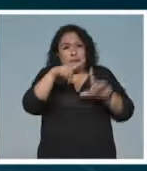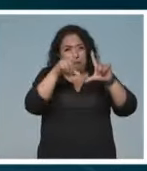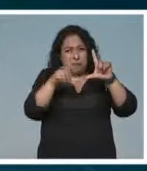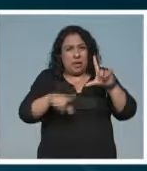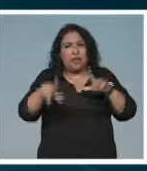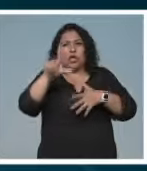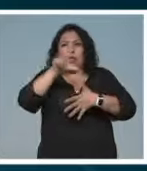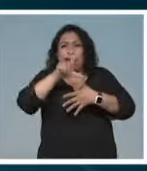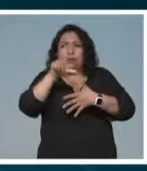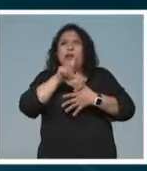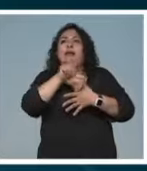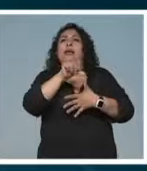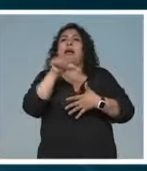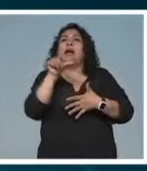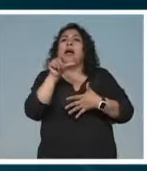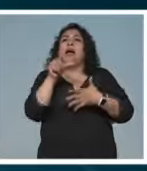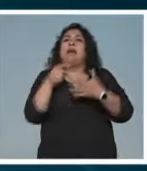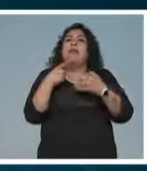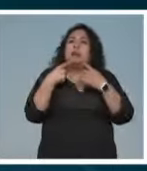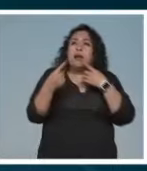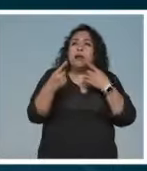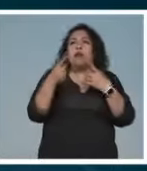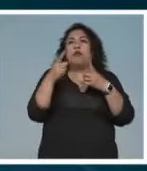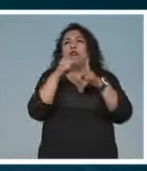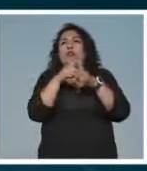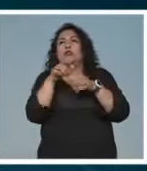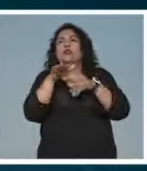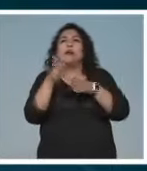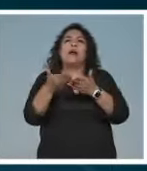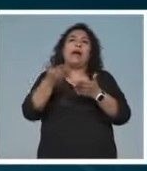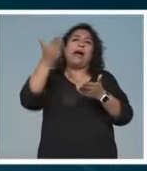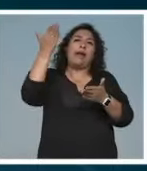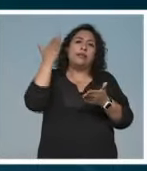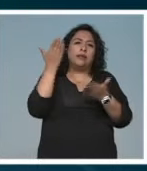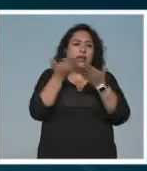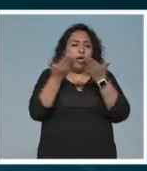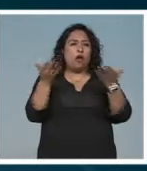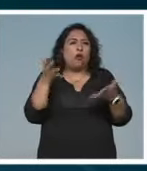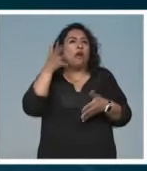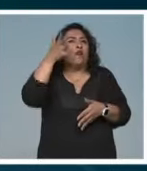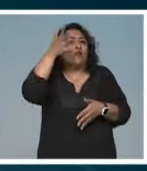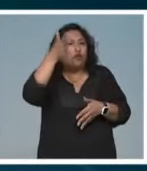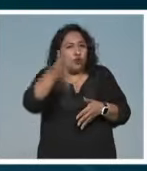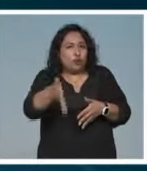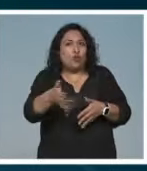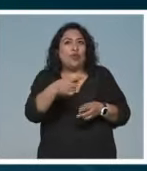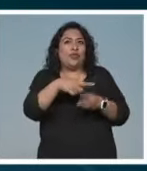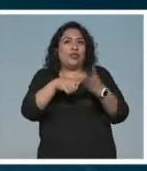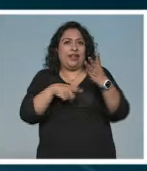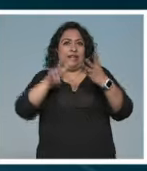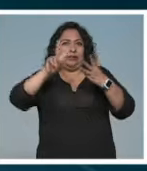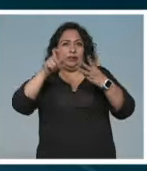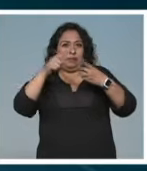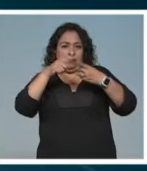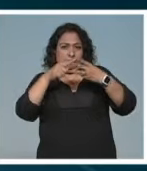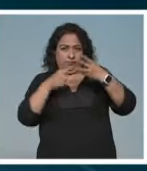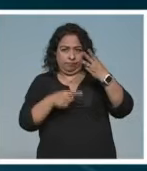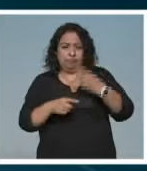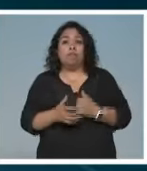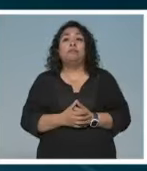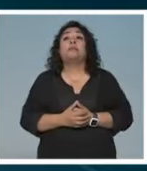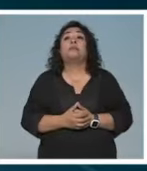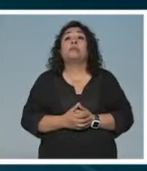América Latina al activar conversaciones críticas sobre el pasado, presente y futuro de sus tres ejes temáticos.